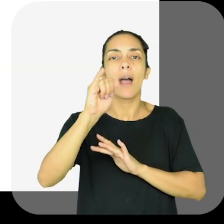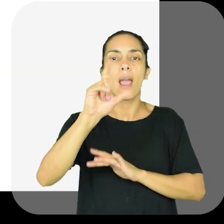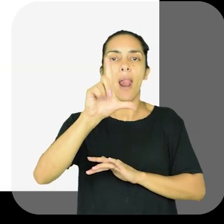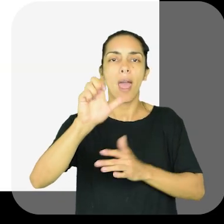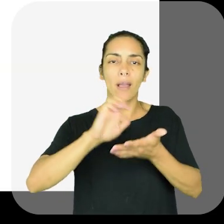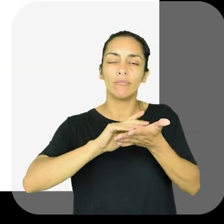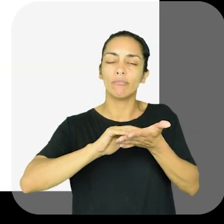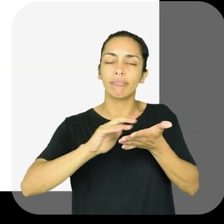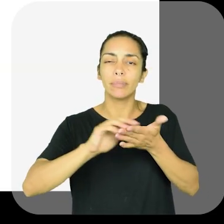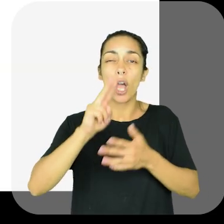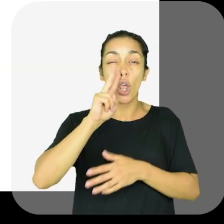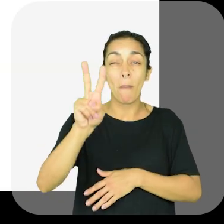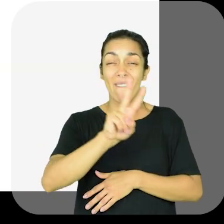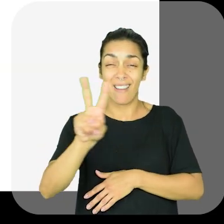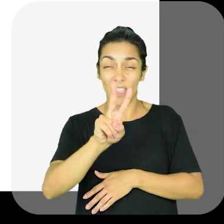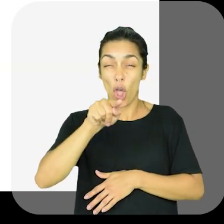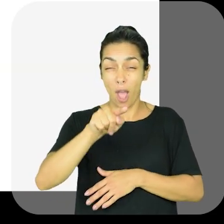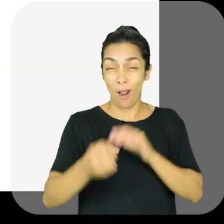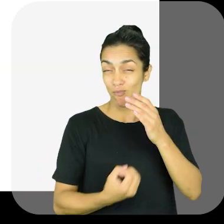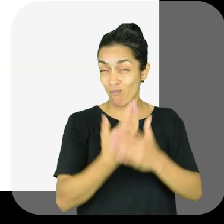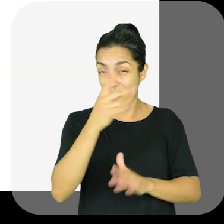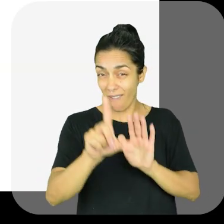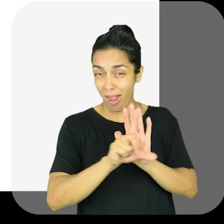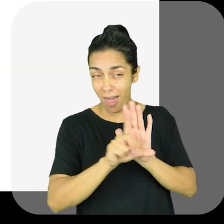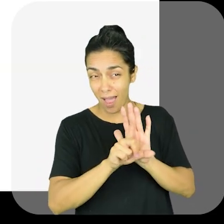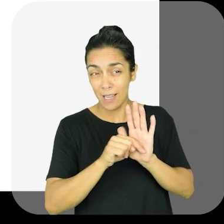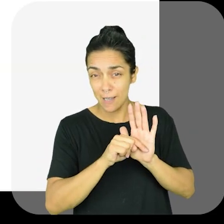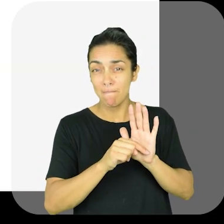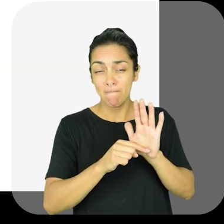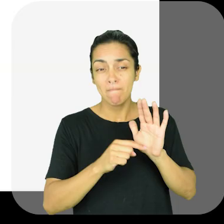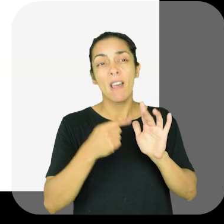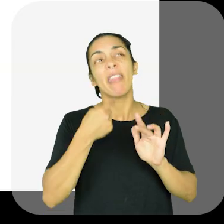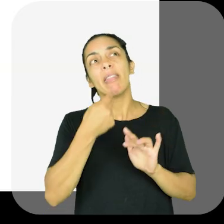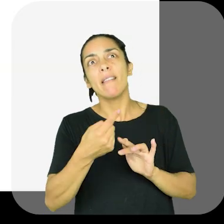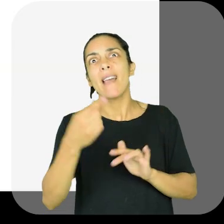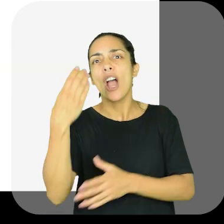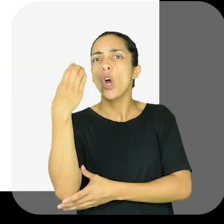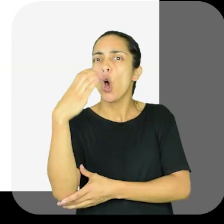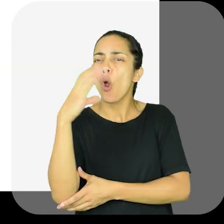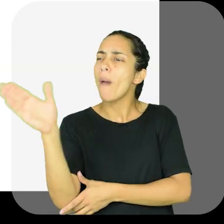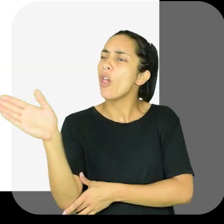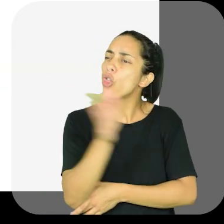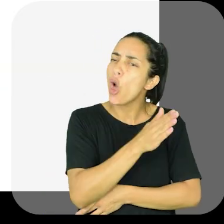es de 2022. Es una ley que exige que de manera escalonada en Colombia todos los